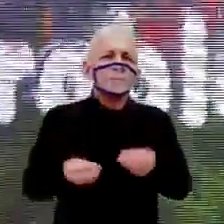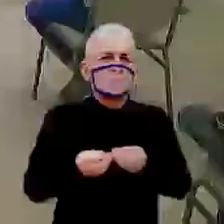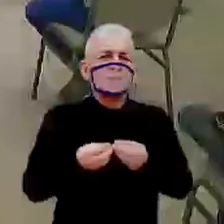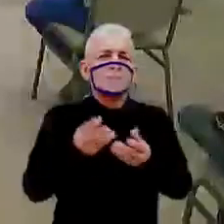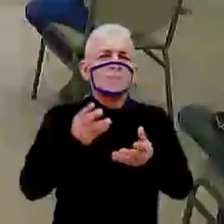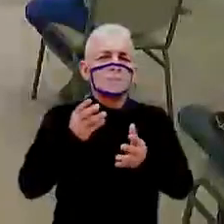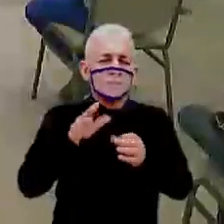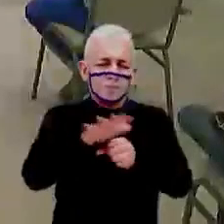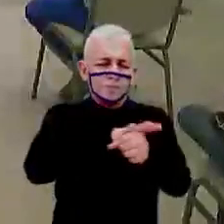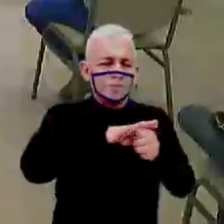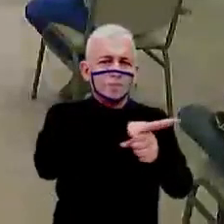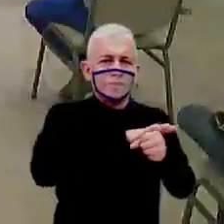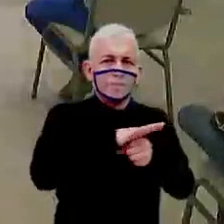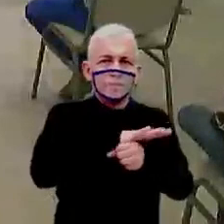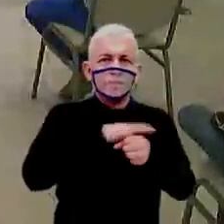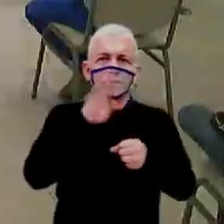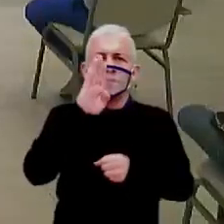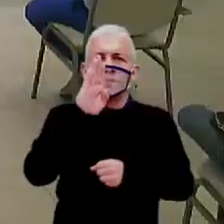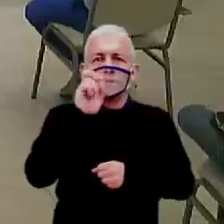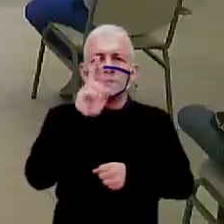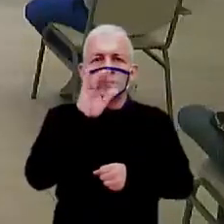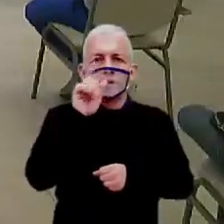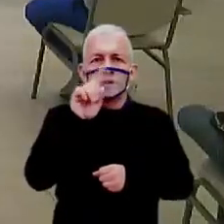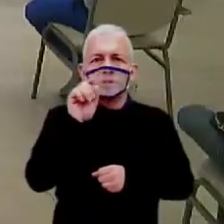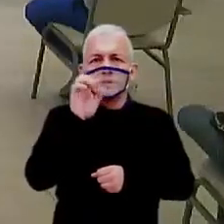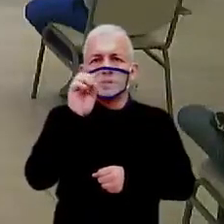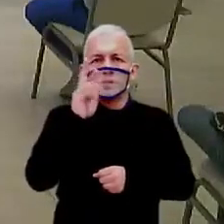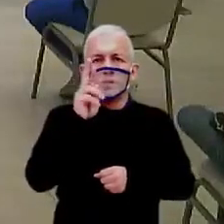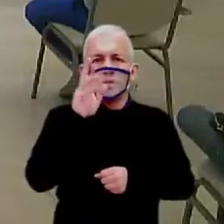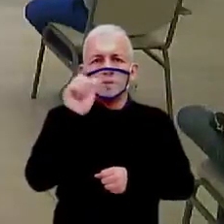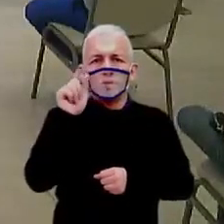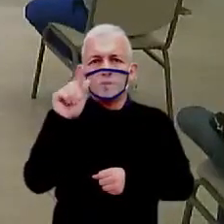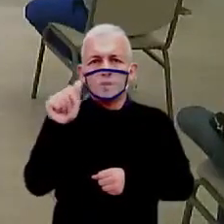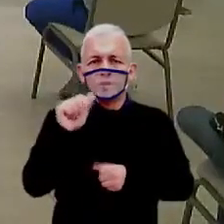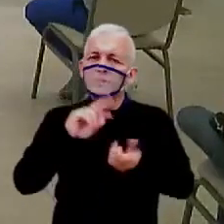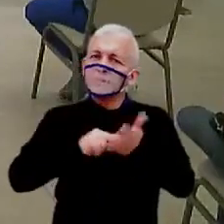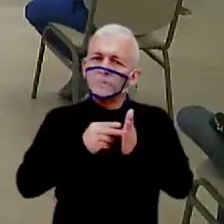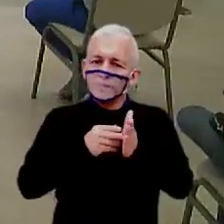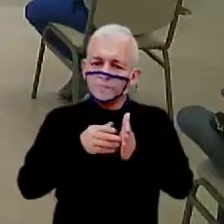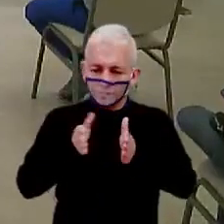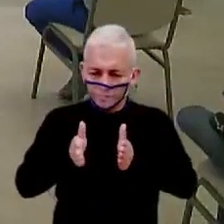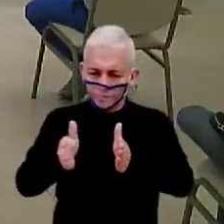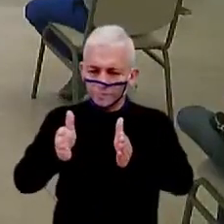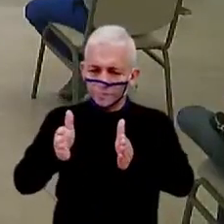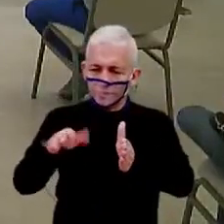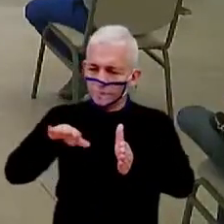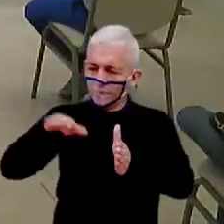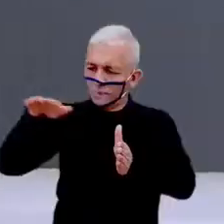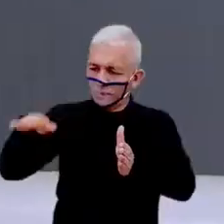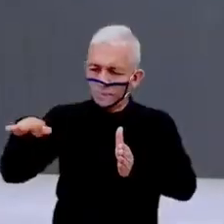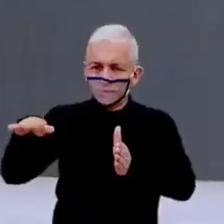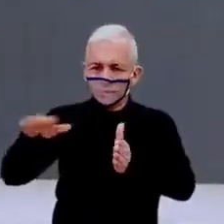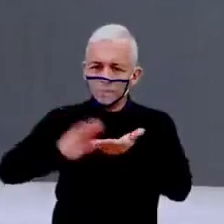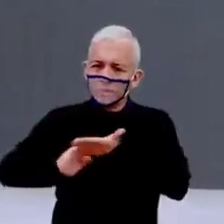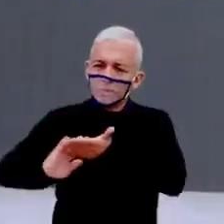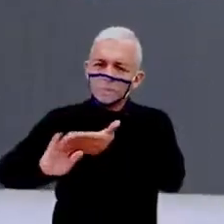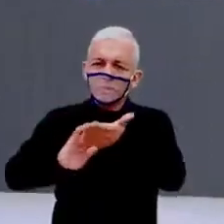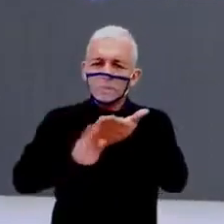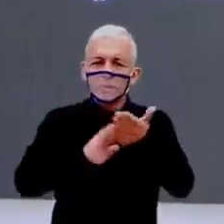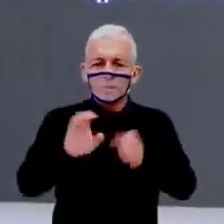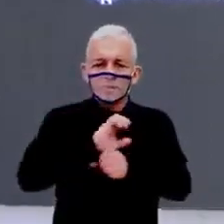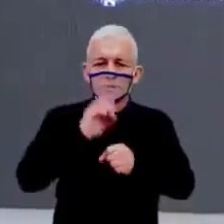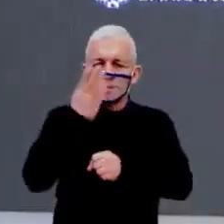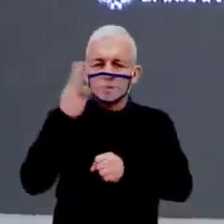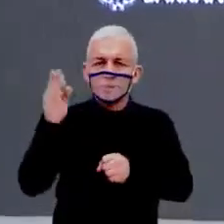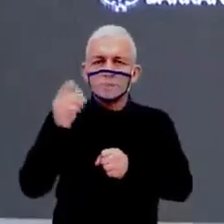de barrios a la obra? Vamos a hablar de barrios a la obra. ¿Qué va a pasar en el 2021? ¿Cómo va a avanzar este programa? Pues